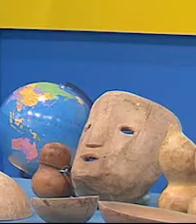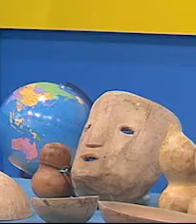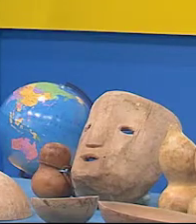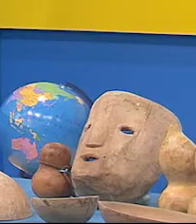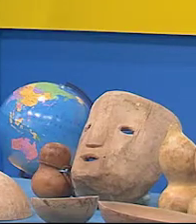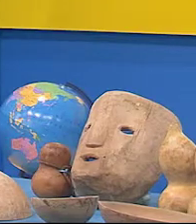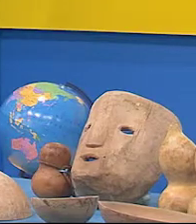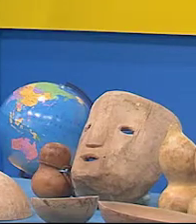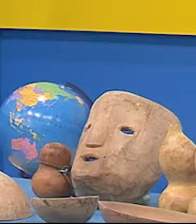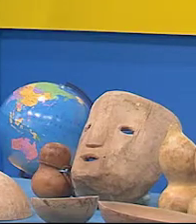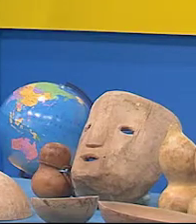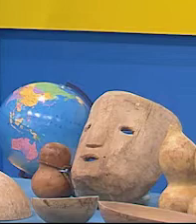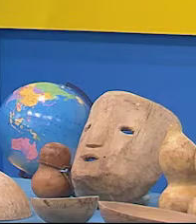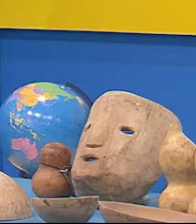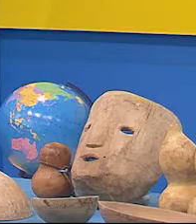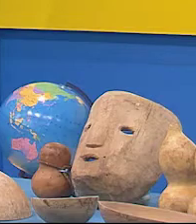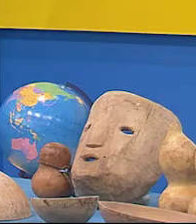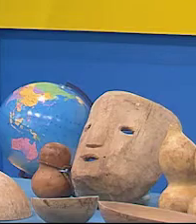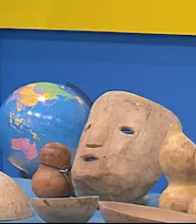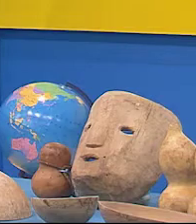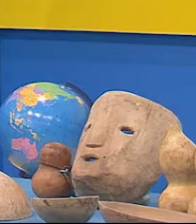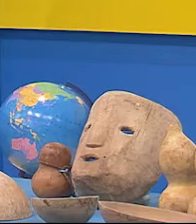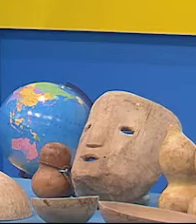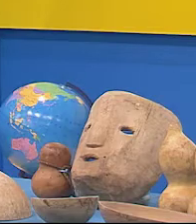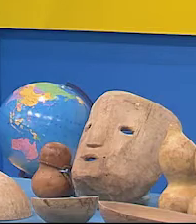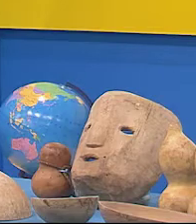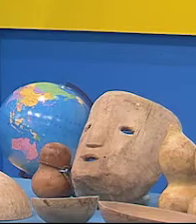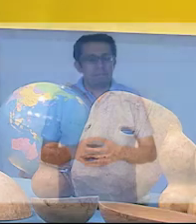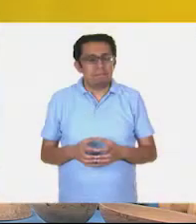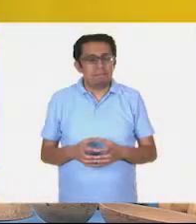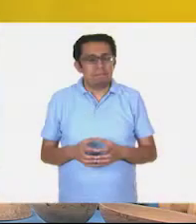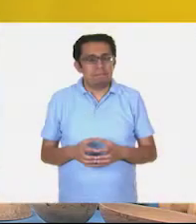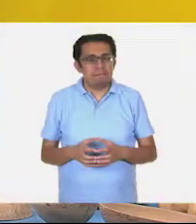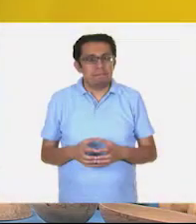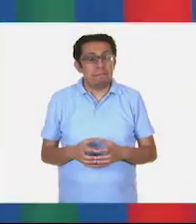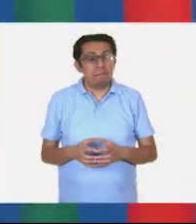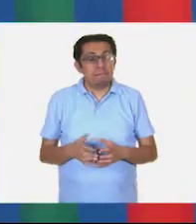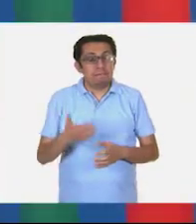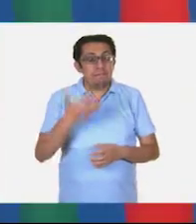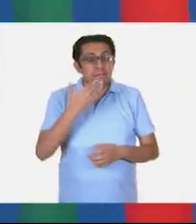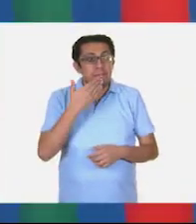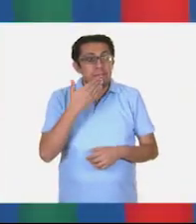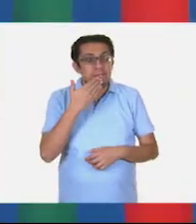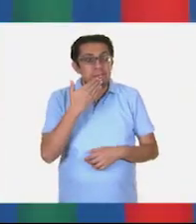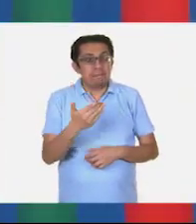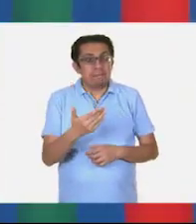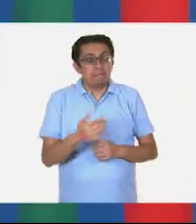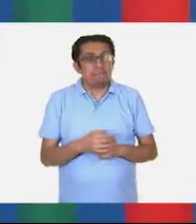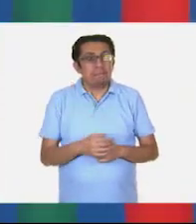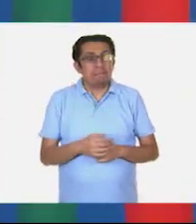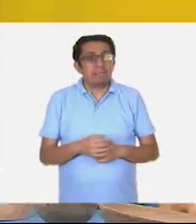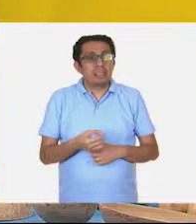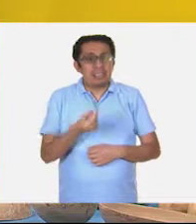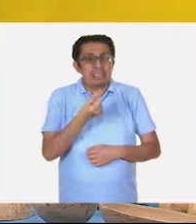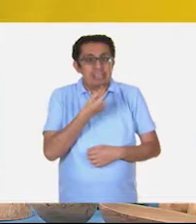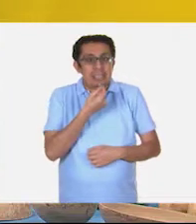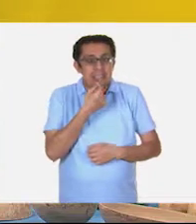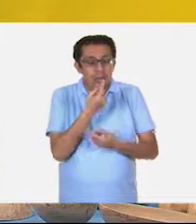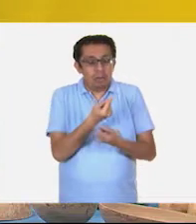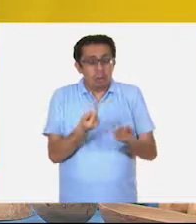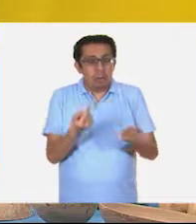dozunan gogin yola. ¿Cómo ve, maestro Joaquín? Muy bien. Queridas niñas y